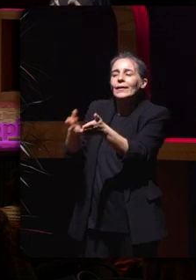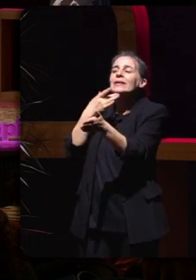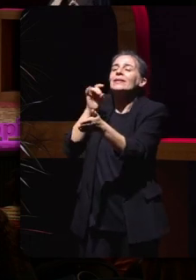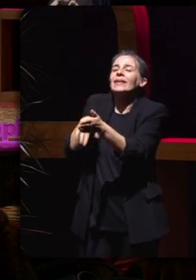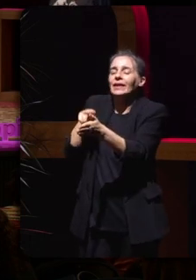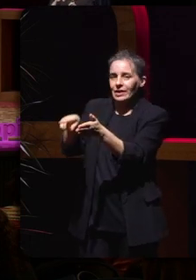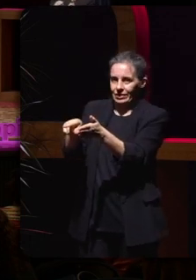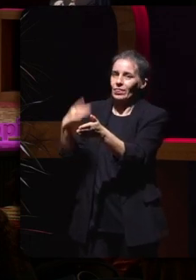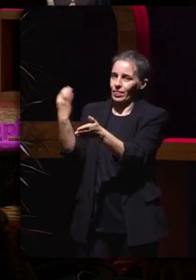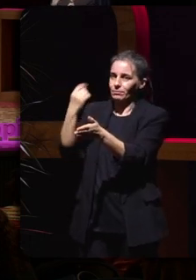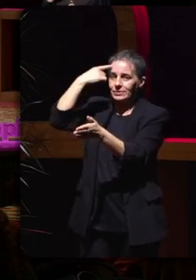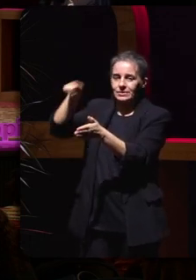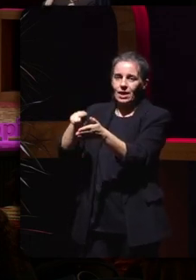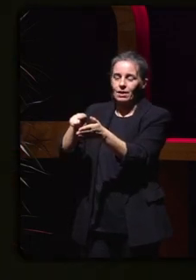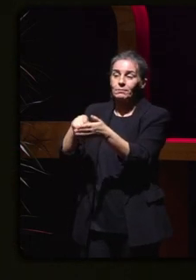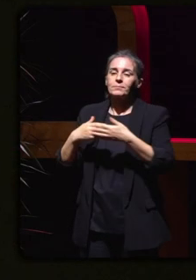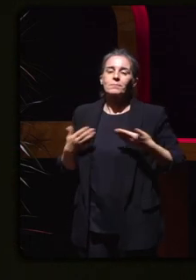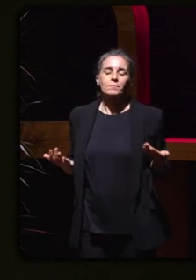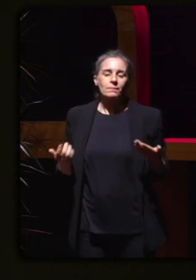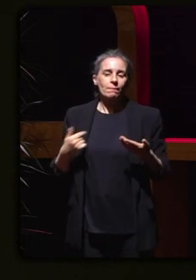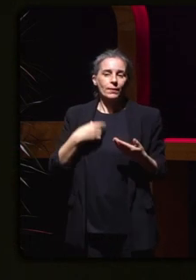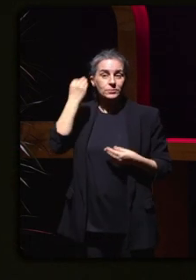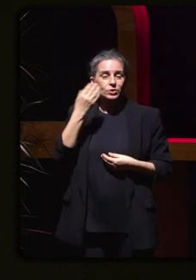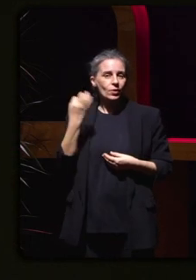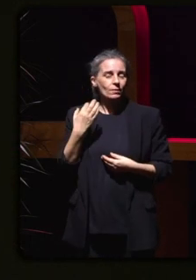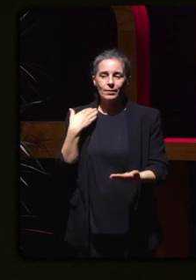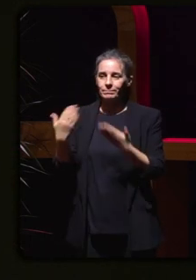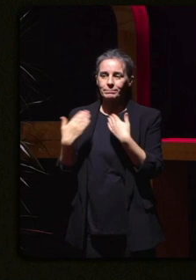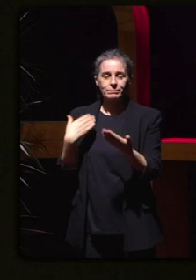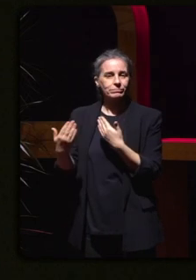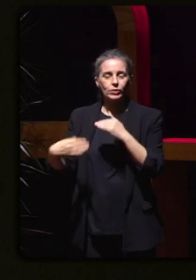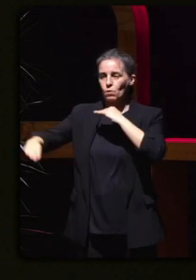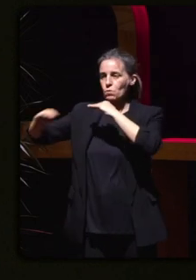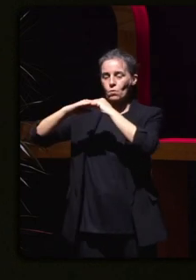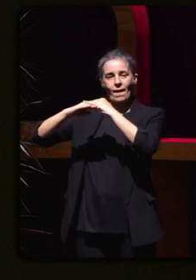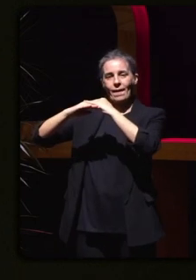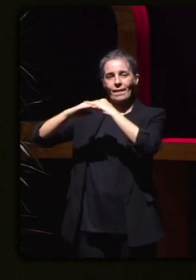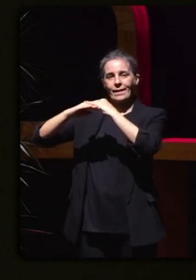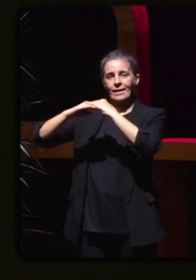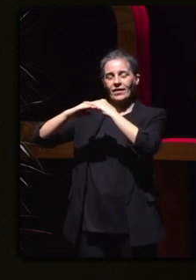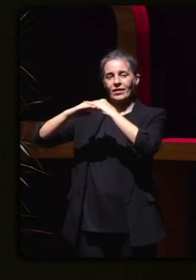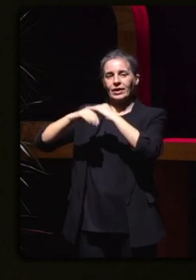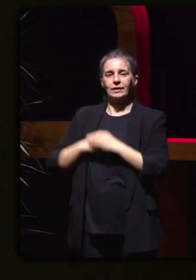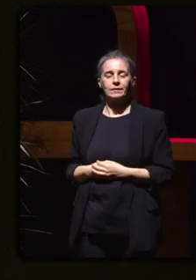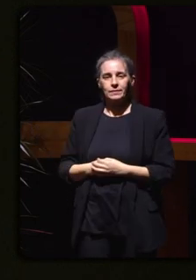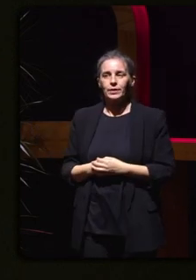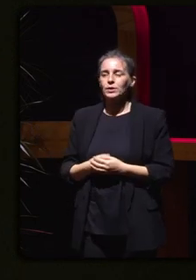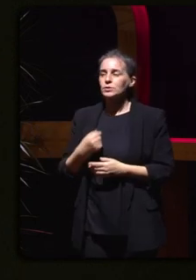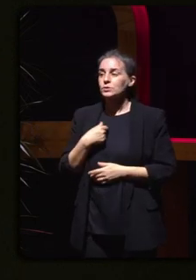importante tratar al lector de igual a Igual yo estoy muy